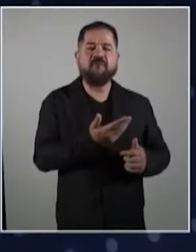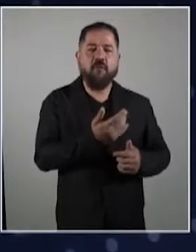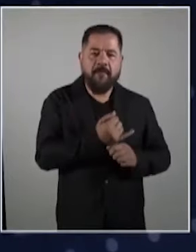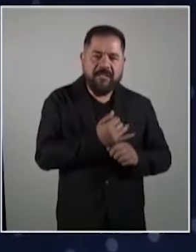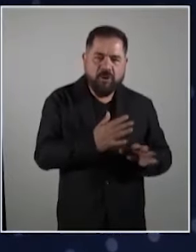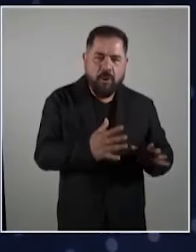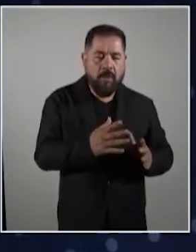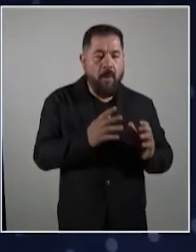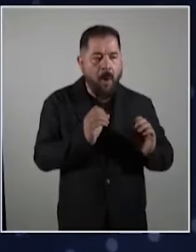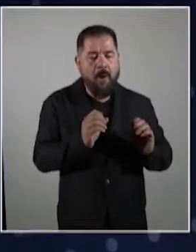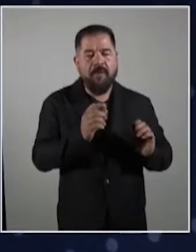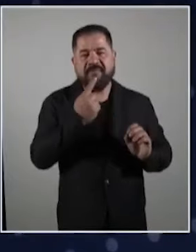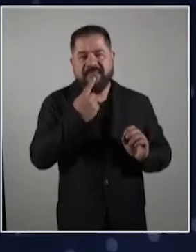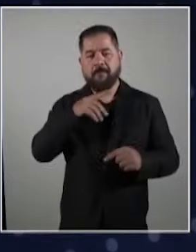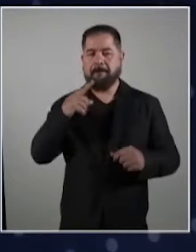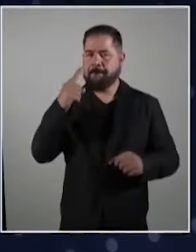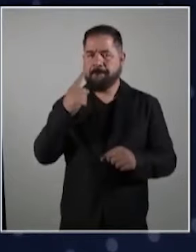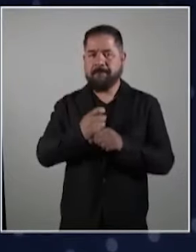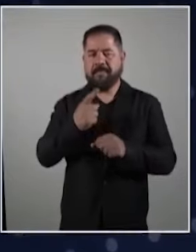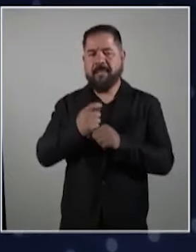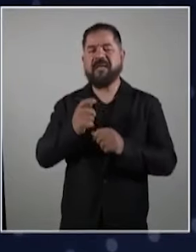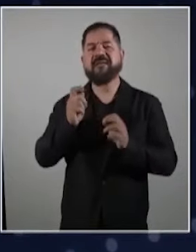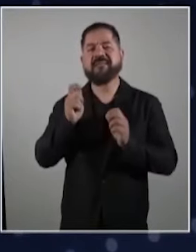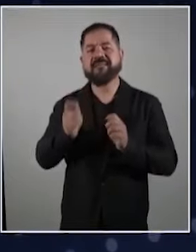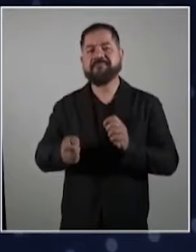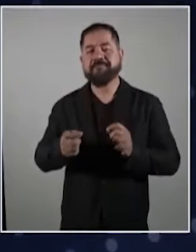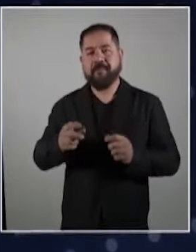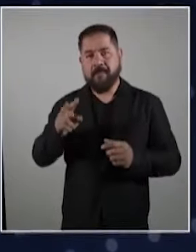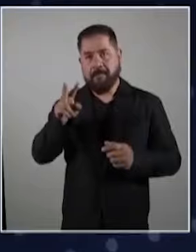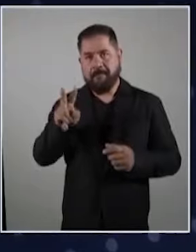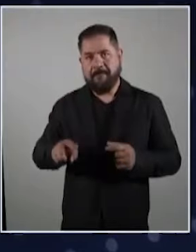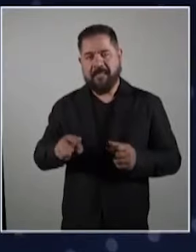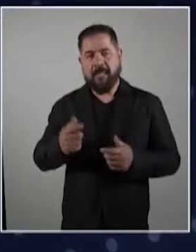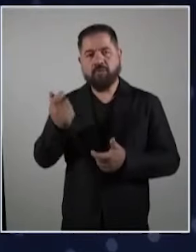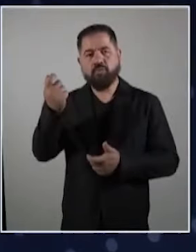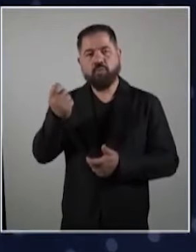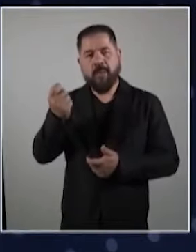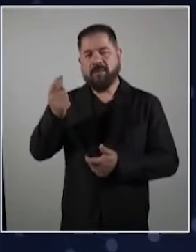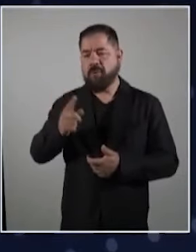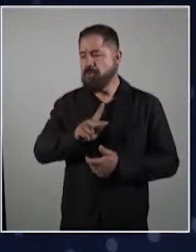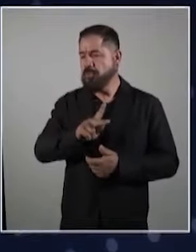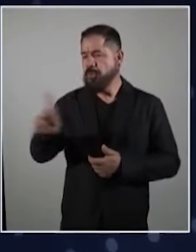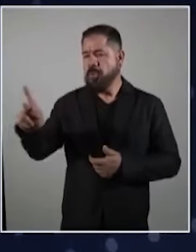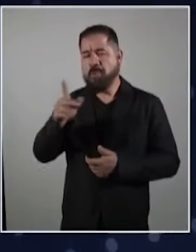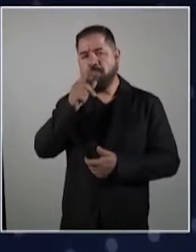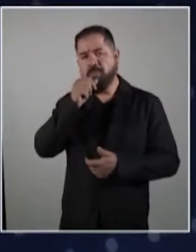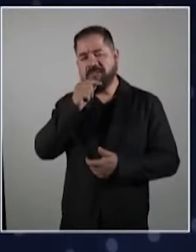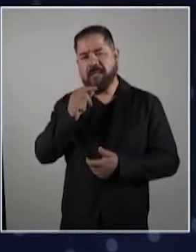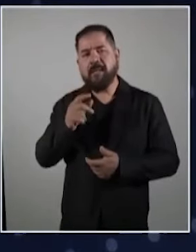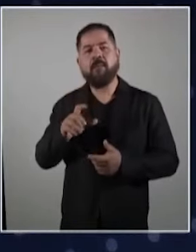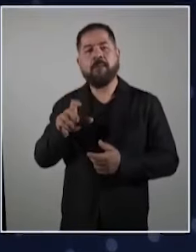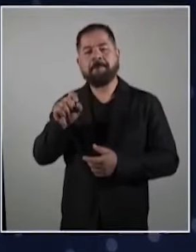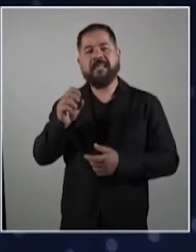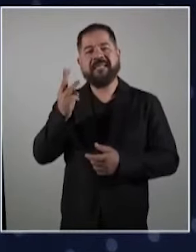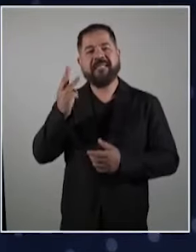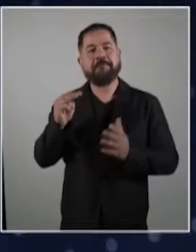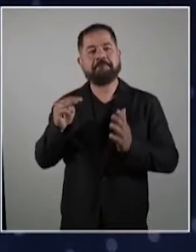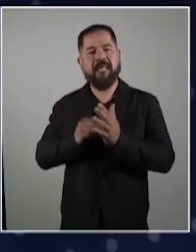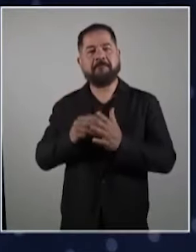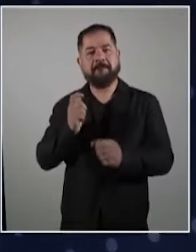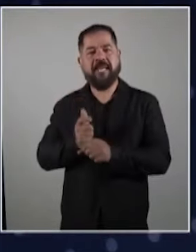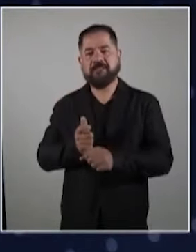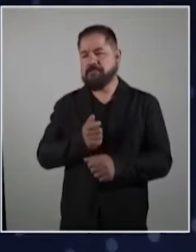hacer las denuncias pertinentes en su caso dignificar verdaderamente el sueldo de los policías cajem menes a 23,000 pesos porque